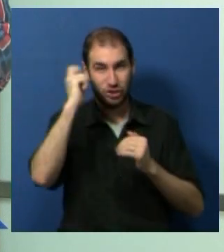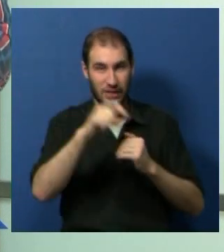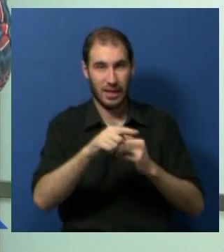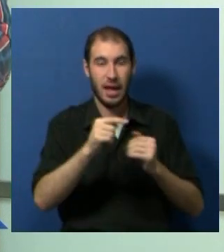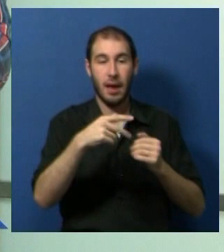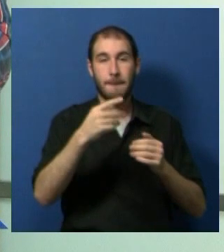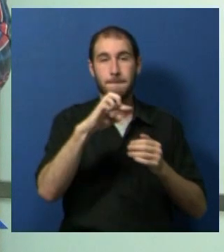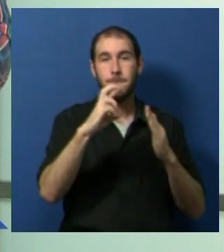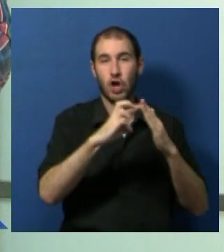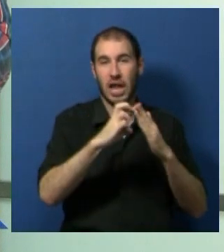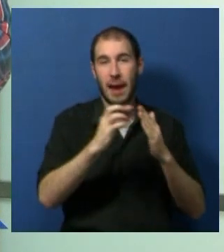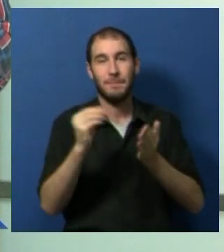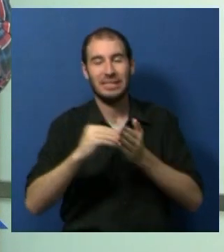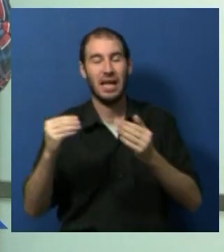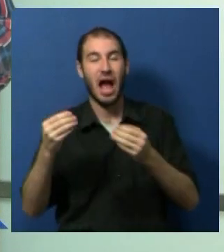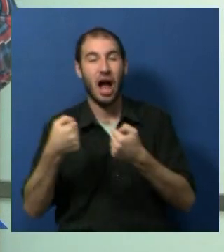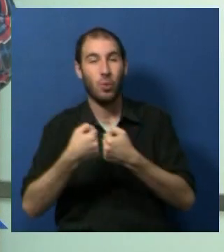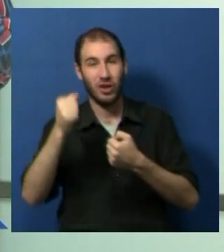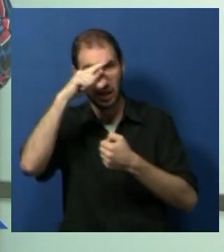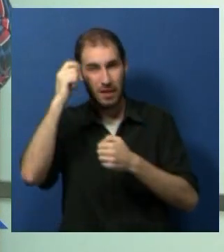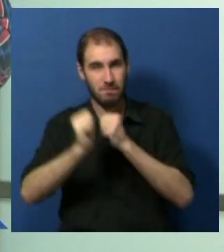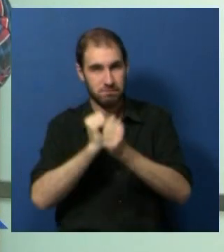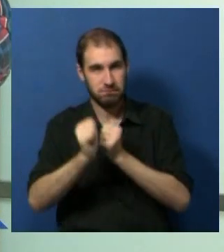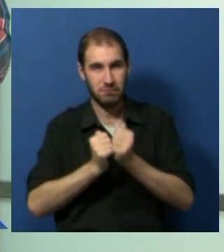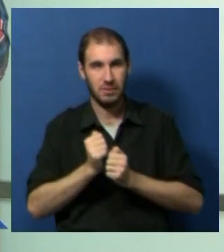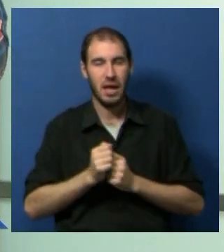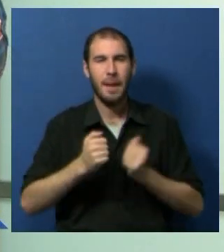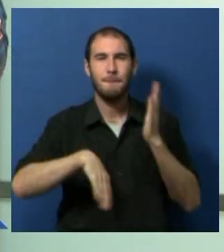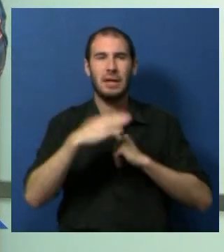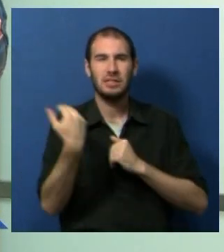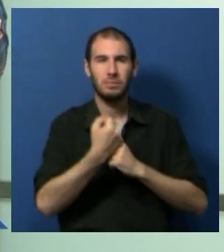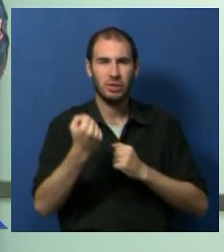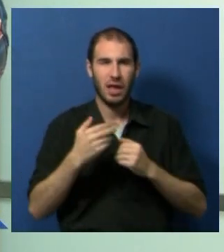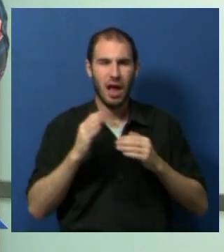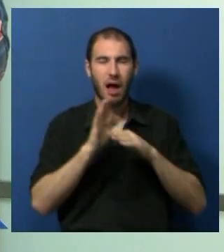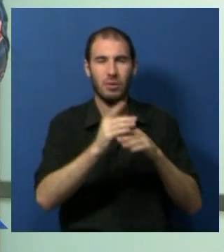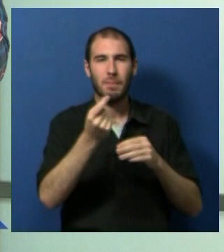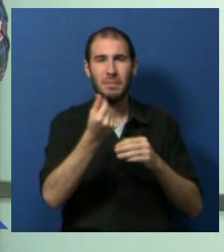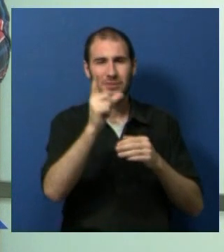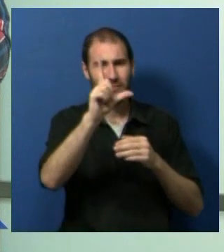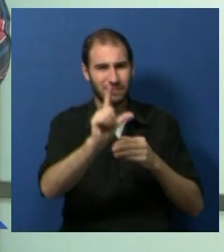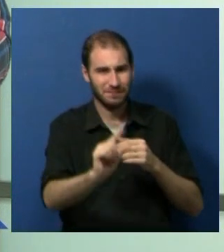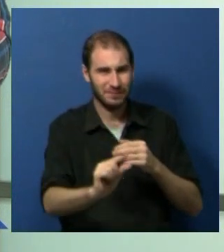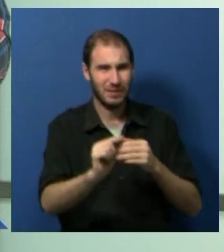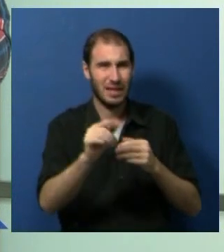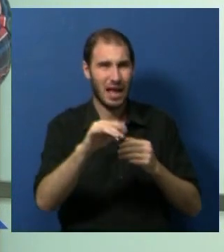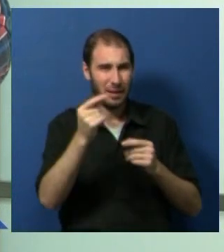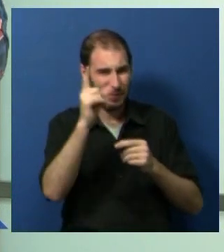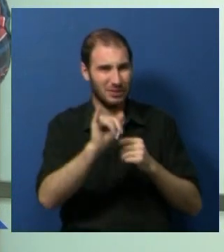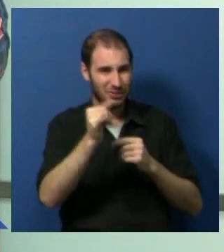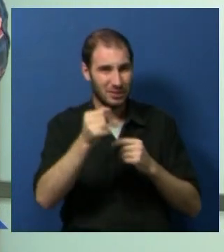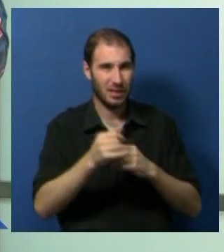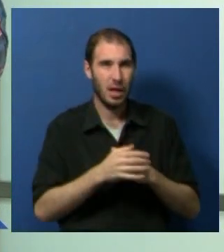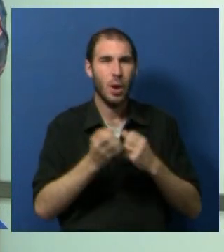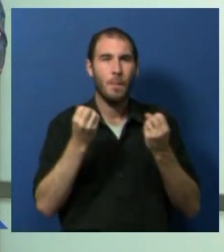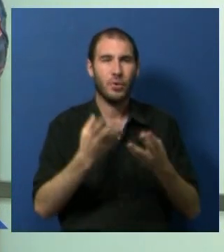tanto Procrear como este Acuerdo Federal de Producción, manifiestan que lo más importante es que acompañe la baja de inflación, que se han visto en los índices, sobre